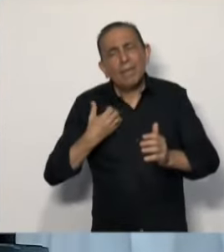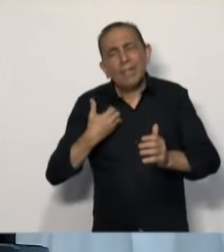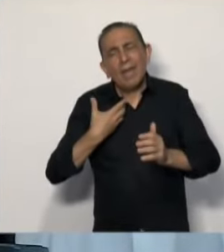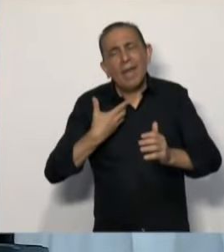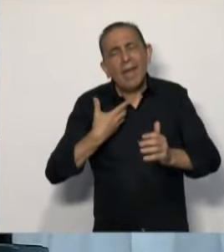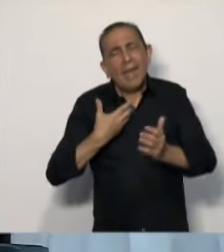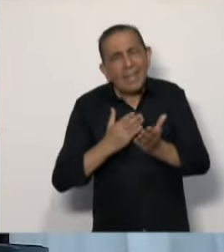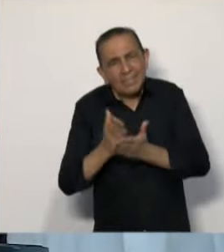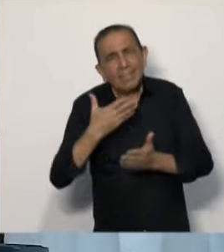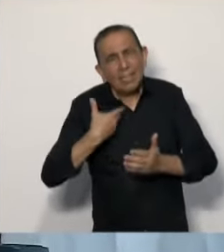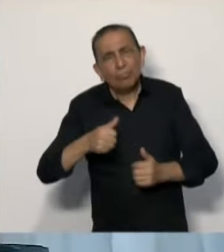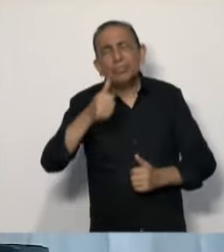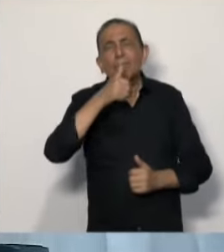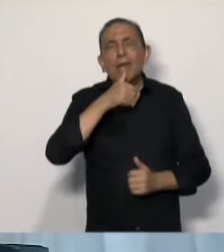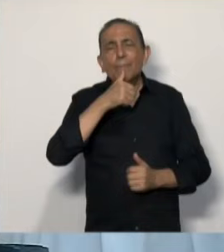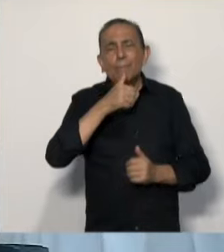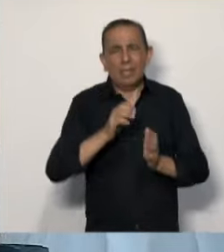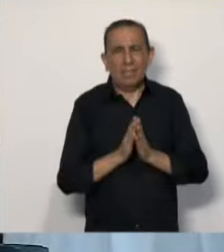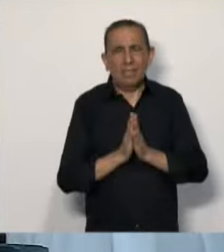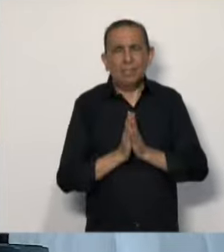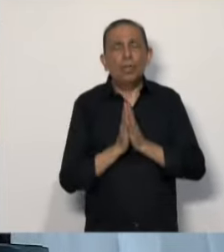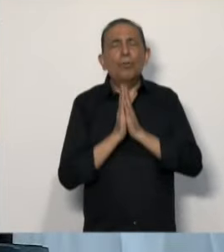eterna. Oremos.